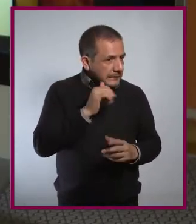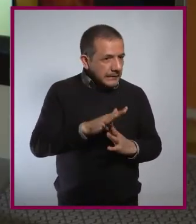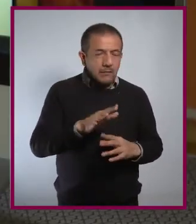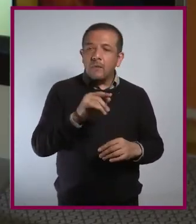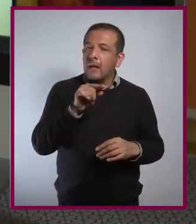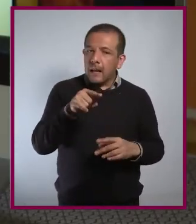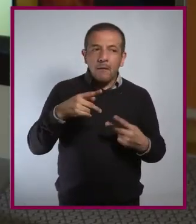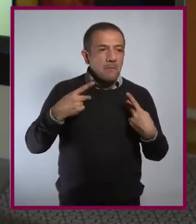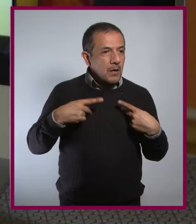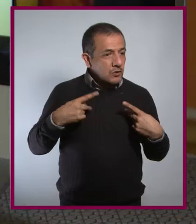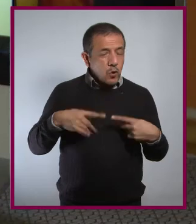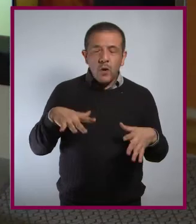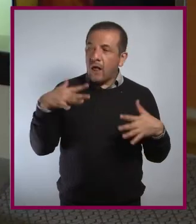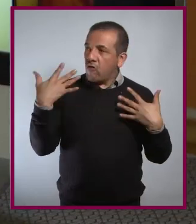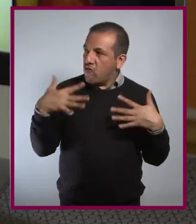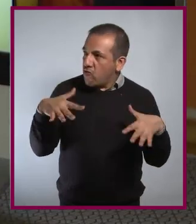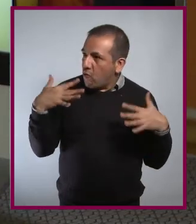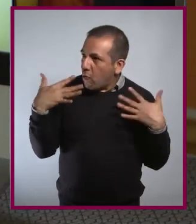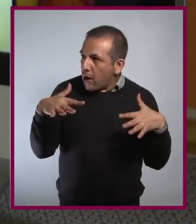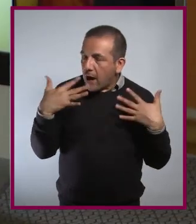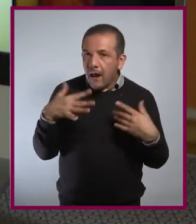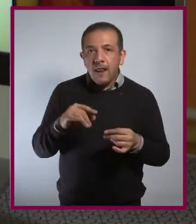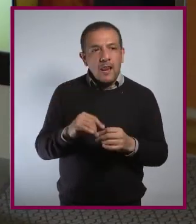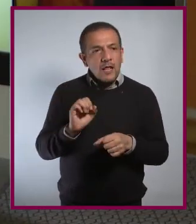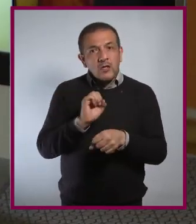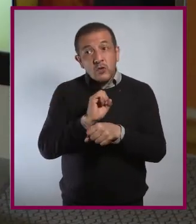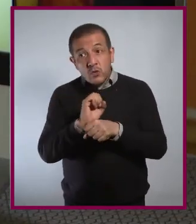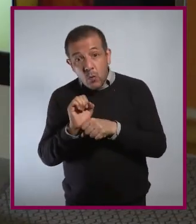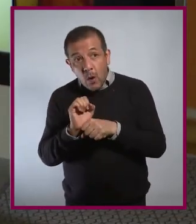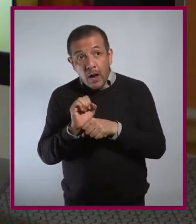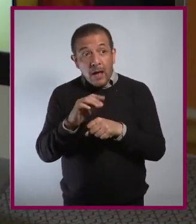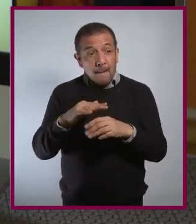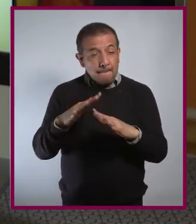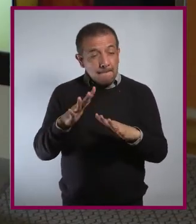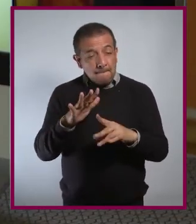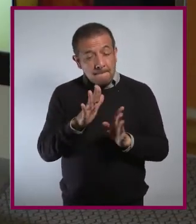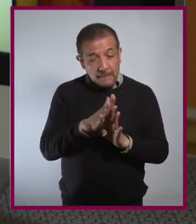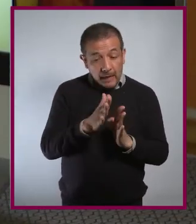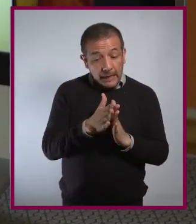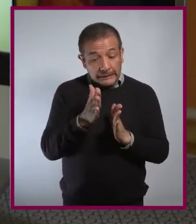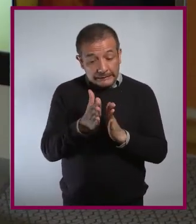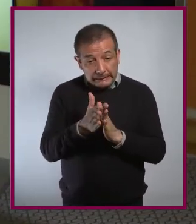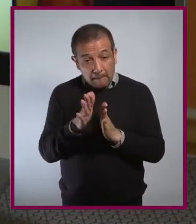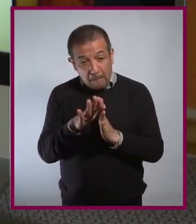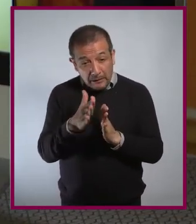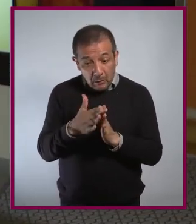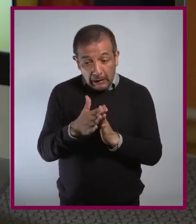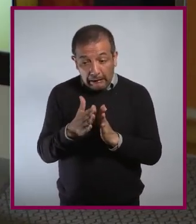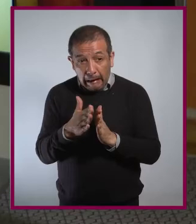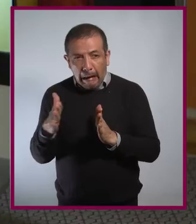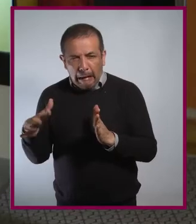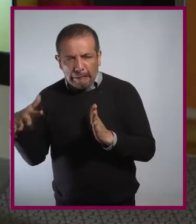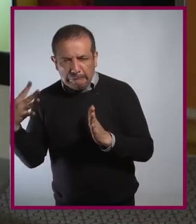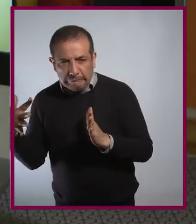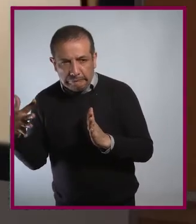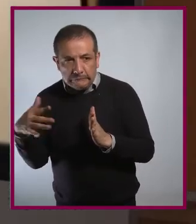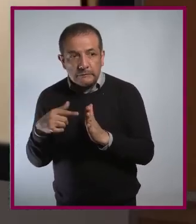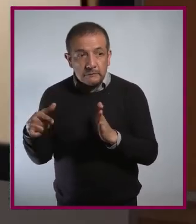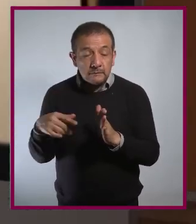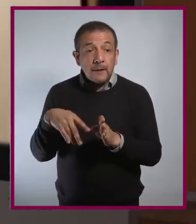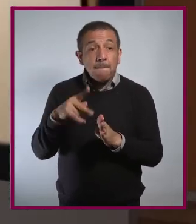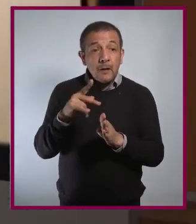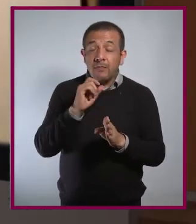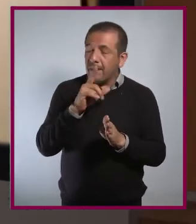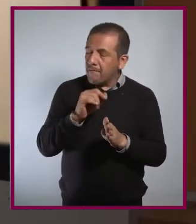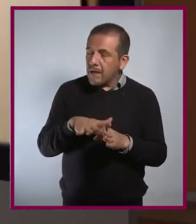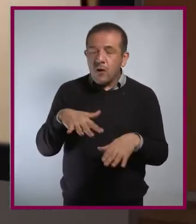aquellos casos que el paciente tenga dolor más allá de leve, es decir, dolor de moderado en adelante, ese es un primer criterio, pero